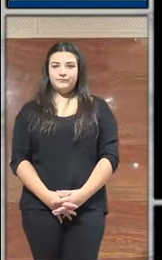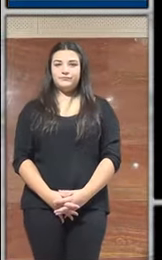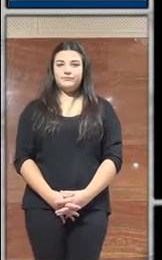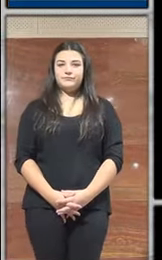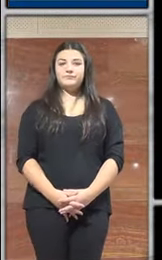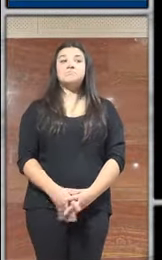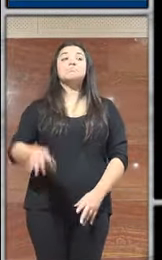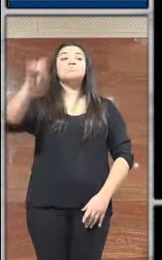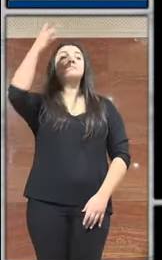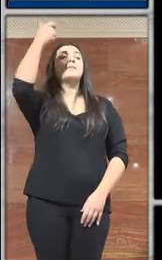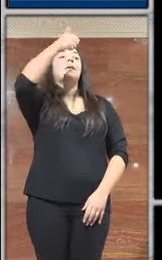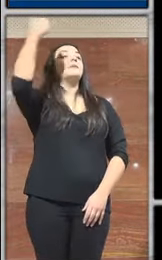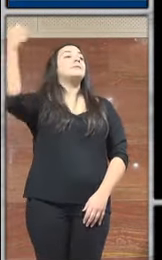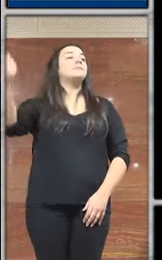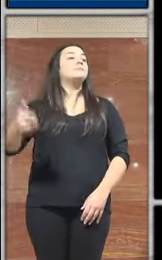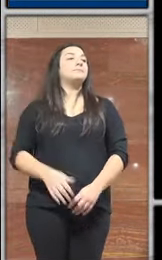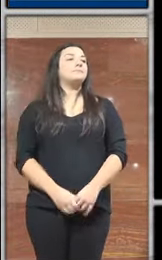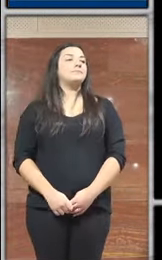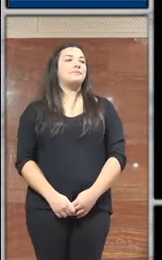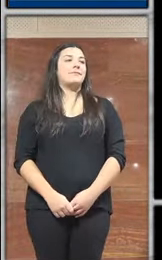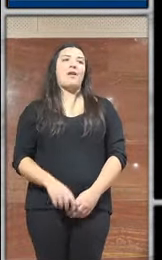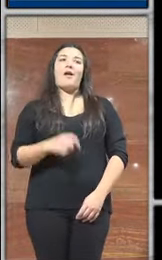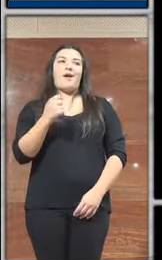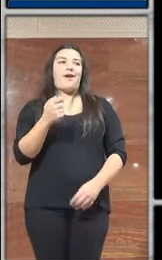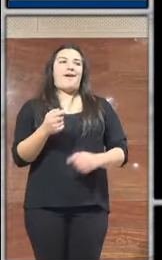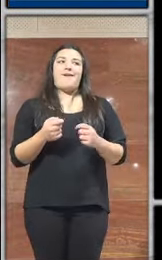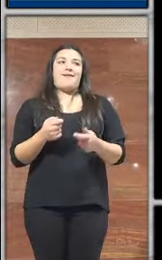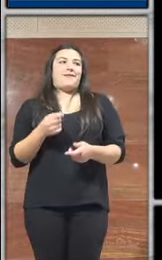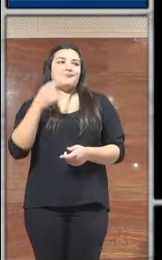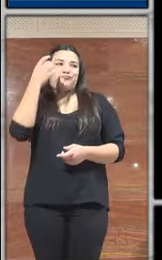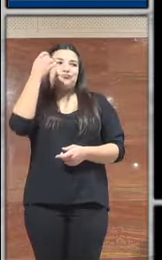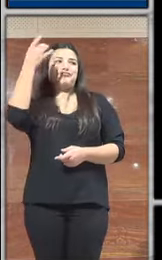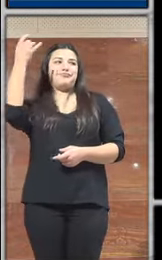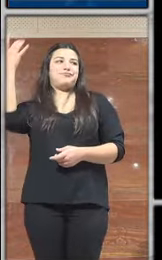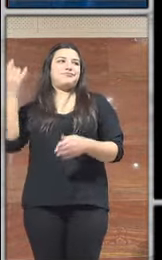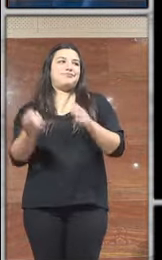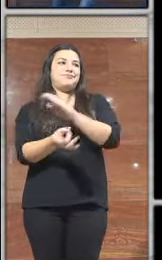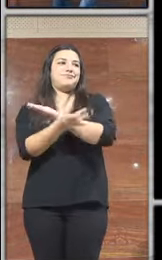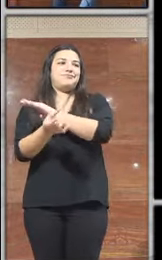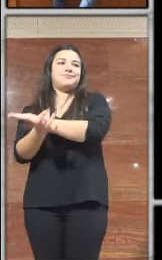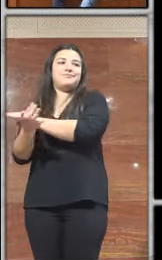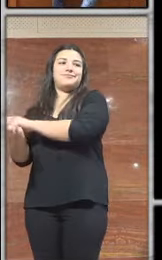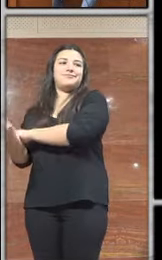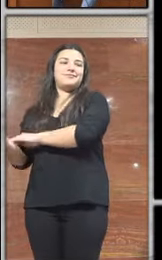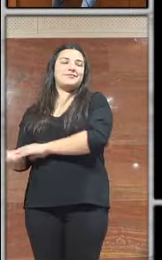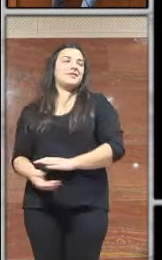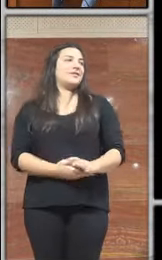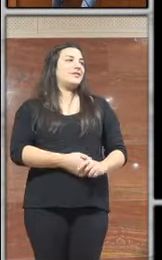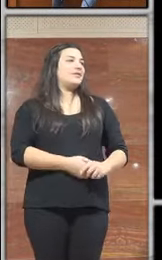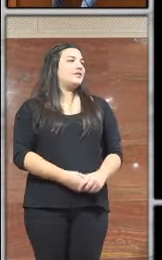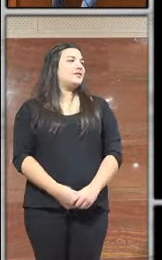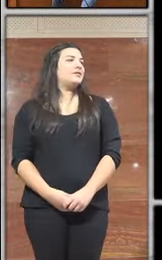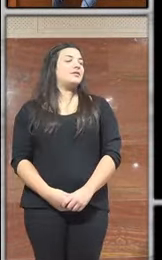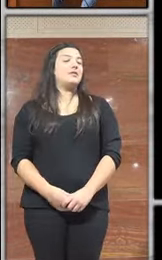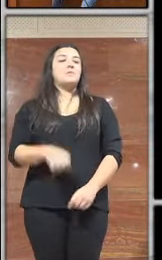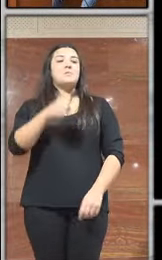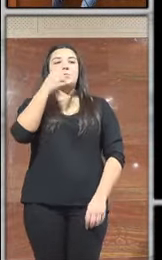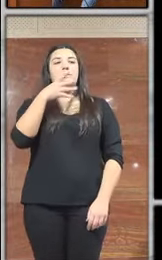¿Alguna idea más? No son pocas, ¿eh? No son pocas. Bien, pues si os parece, al último, al, no,